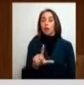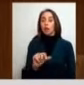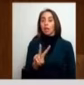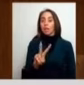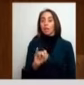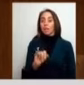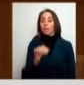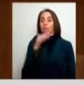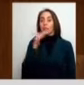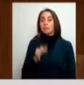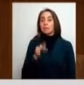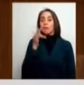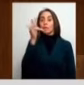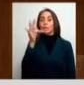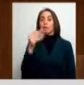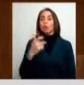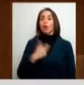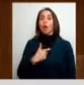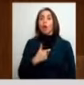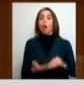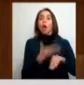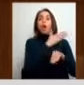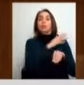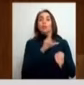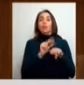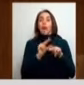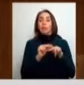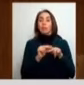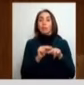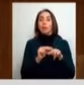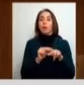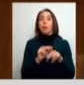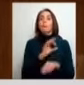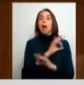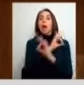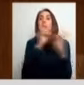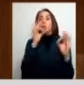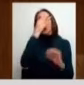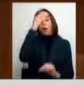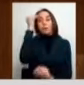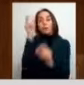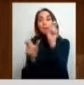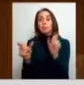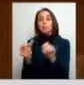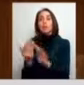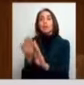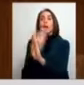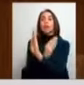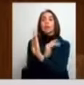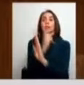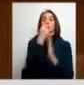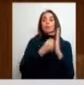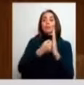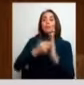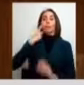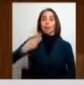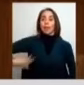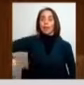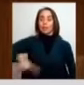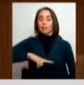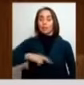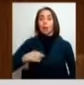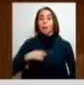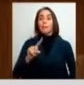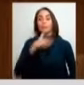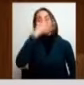futuro tiene el corazón antiguo para así nunca olvidar a quienes estuvieron antes que nosotros a mí no se me olvida quienes